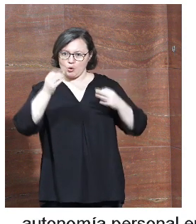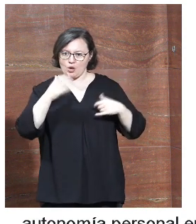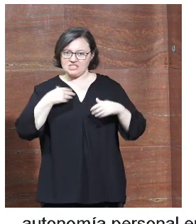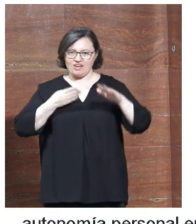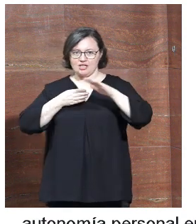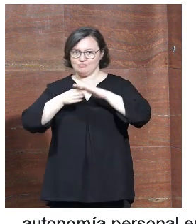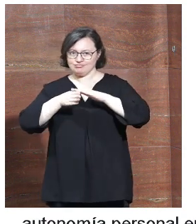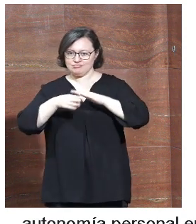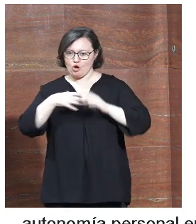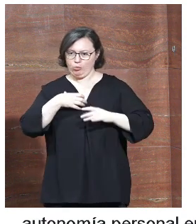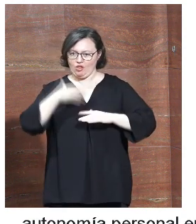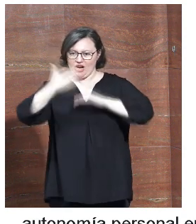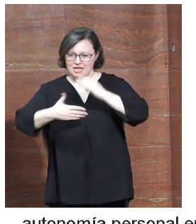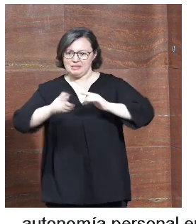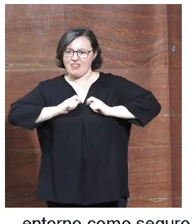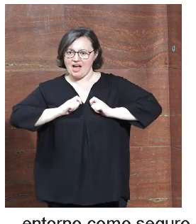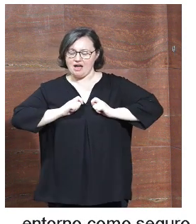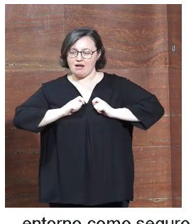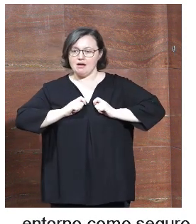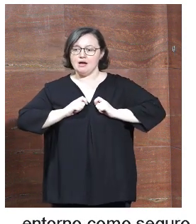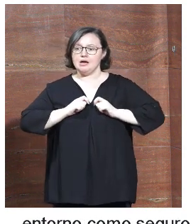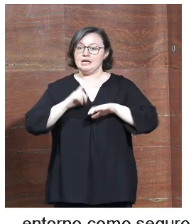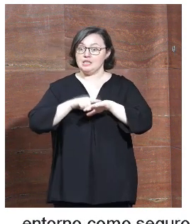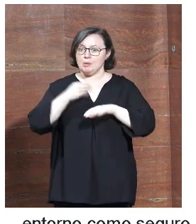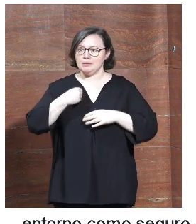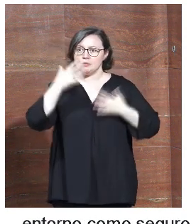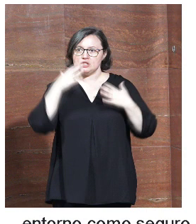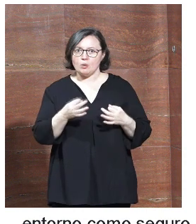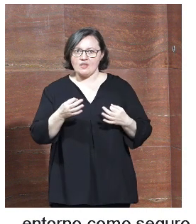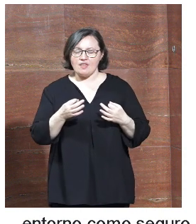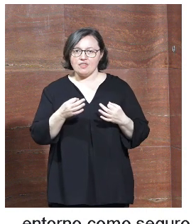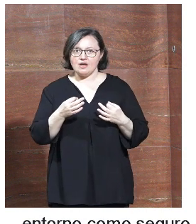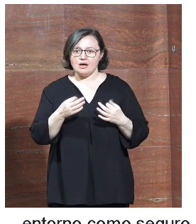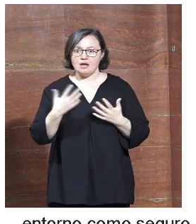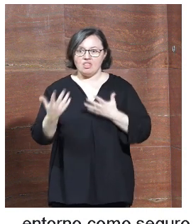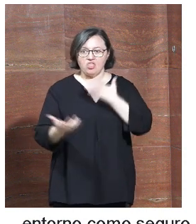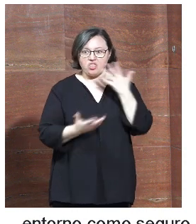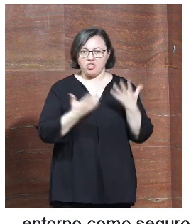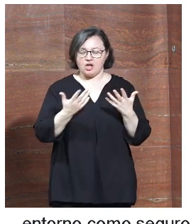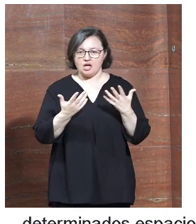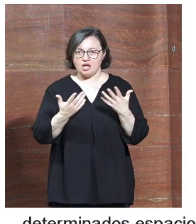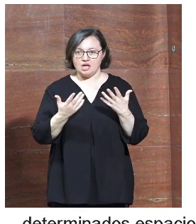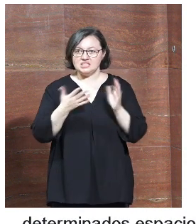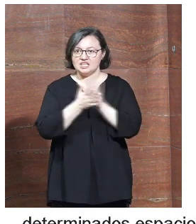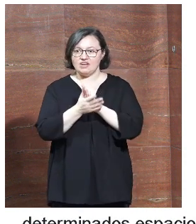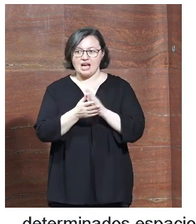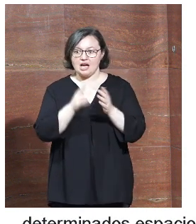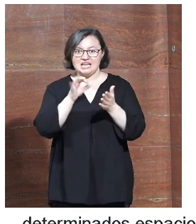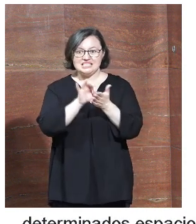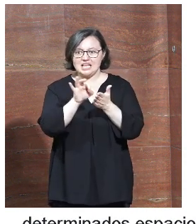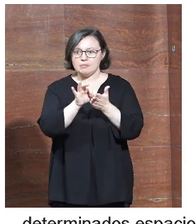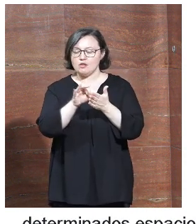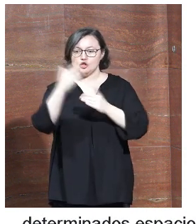por otro lado, cuando incorporamos esta medida de la seguridad, pues de alguna manera nos limitamos el acceso a determinados